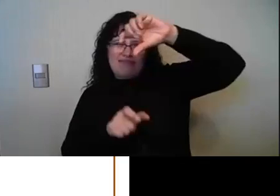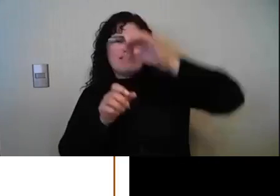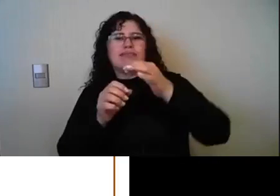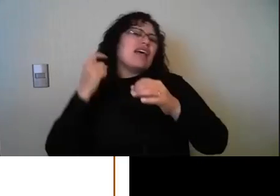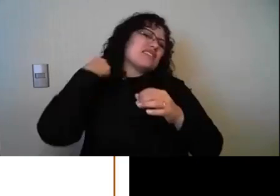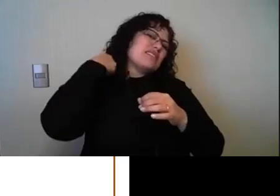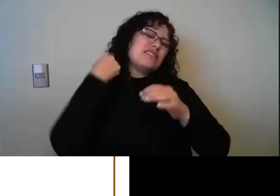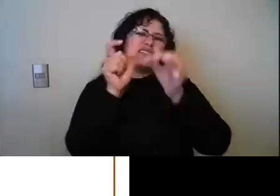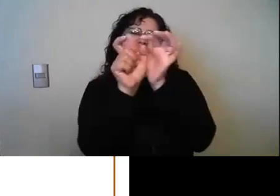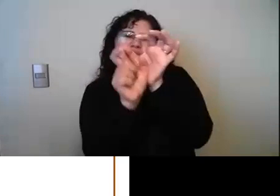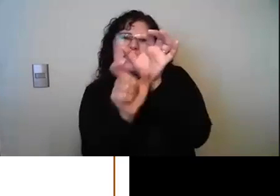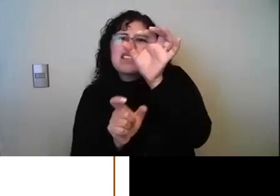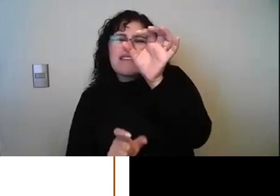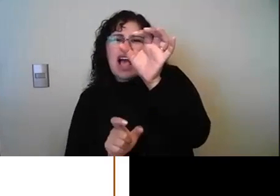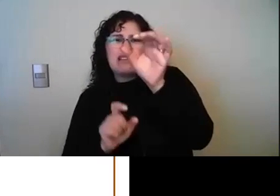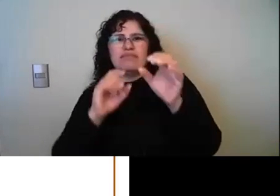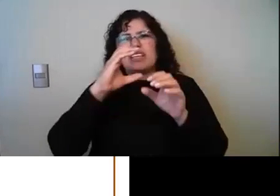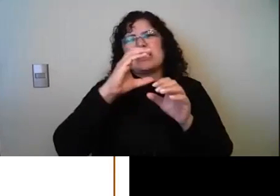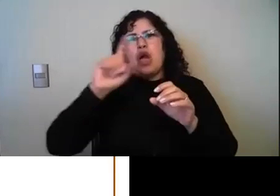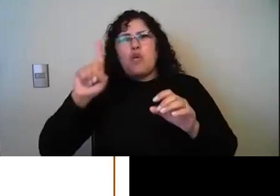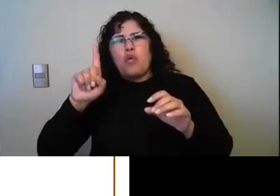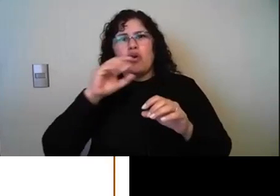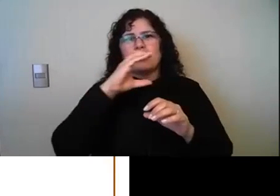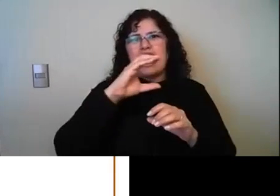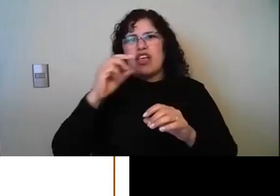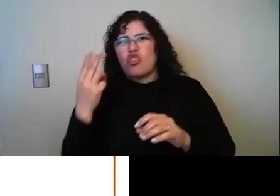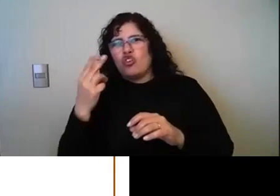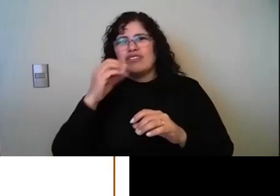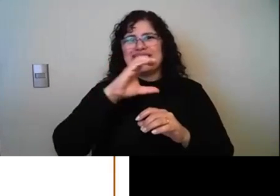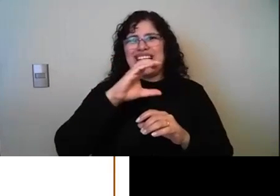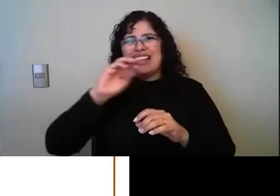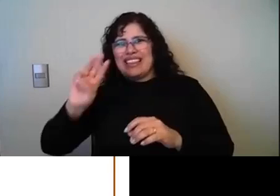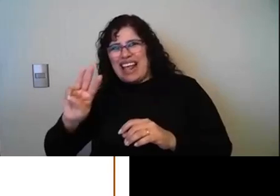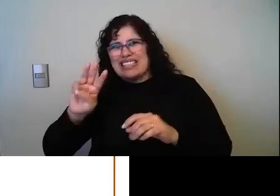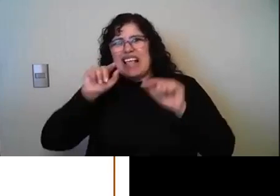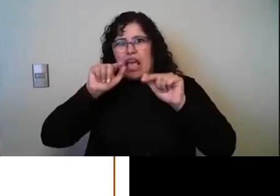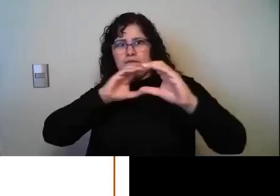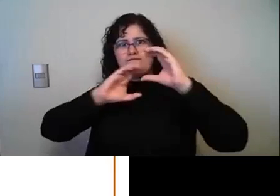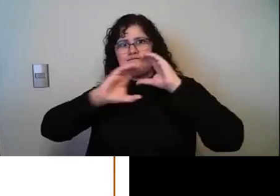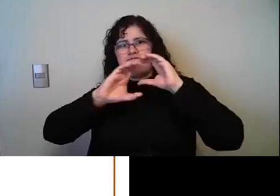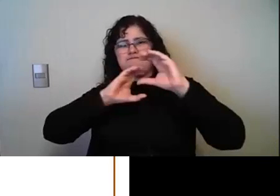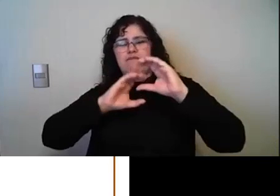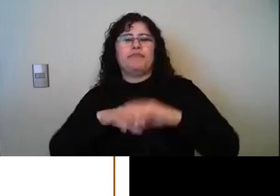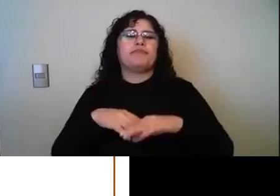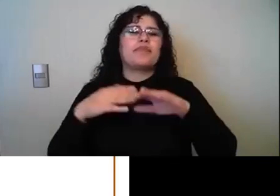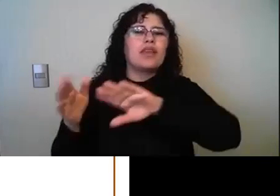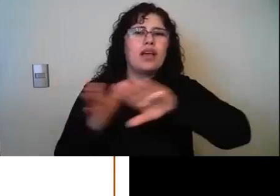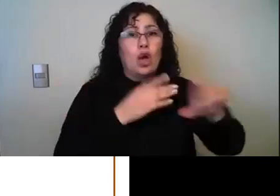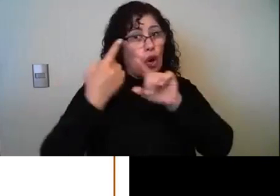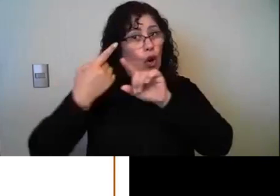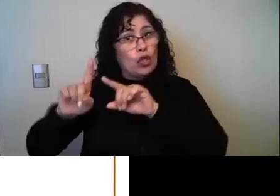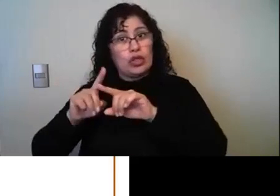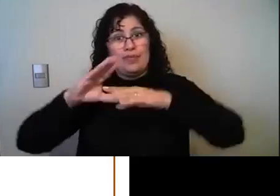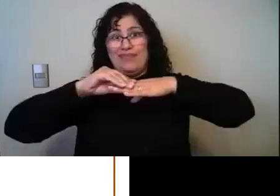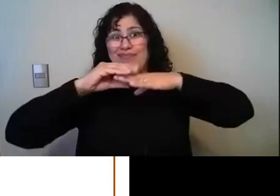para las demás. Bueno, luego tenemos la sensibilidad táctil, asociado también a la piel, primera